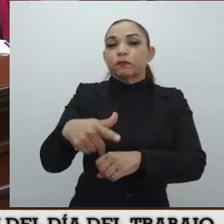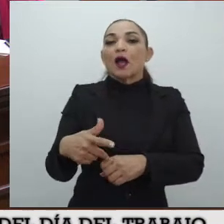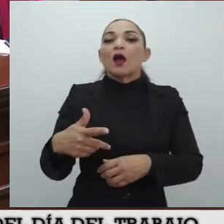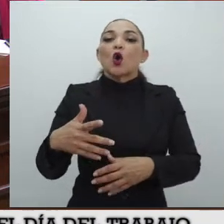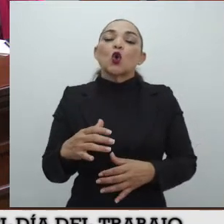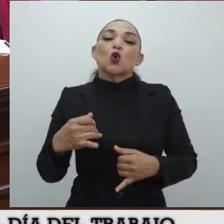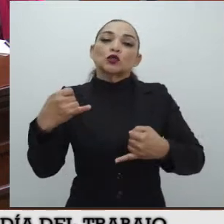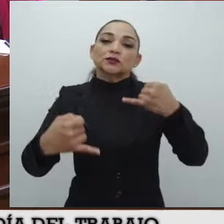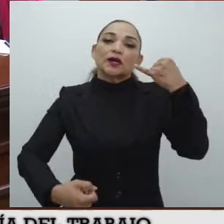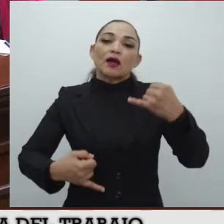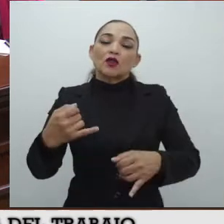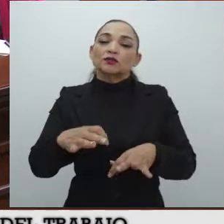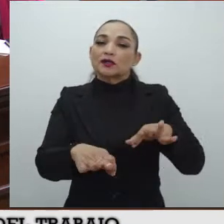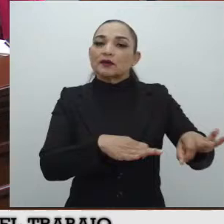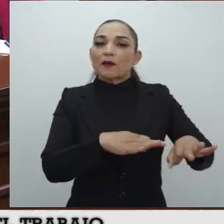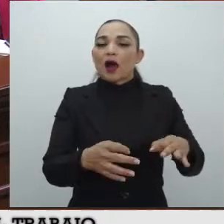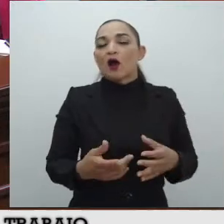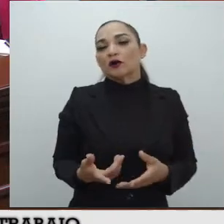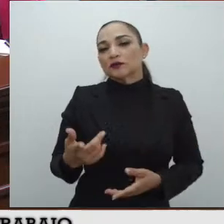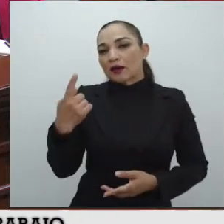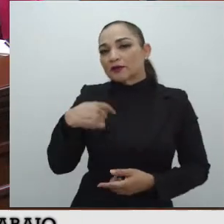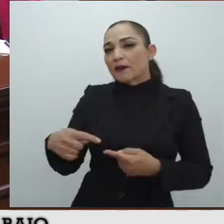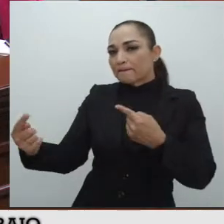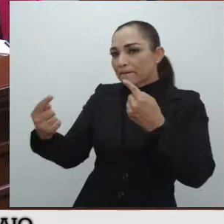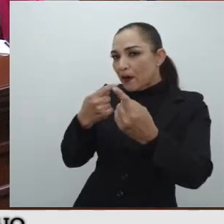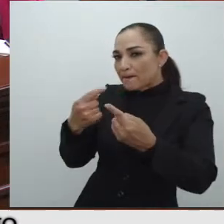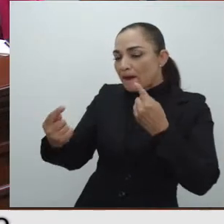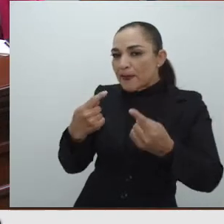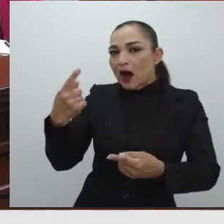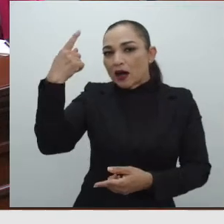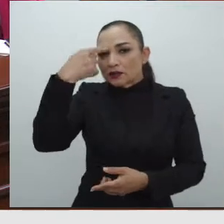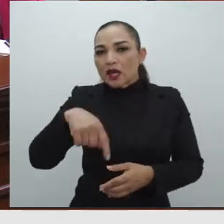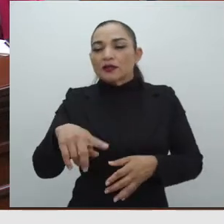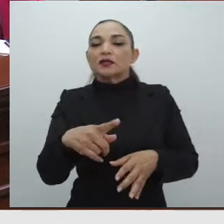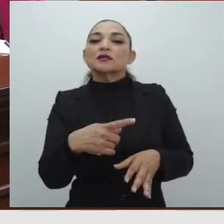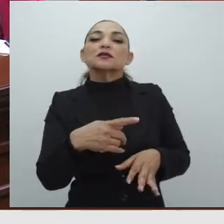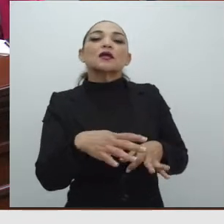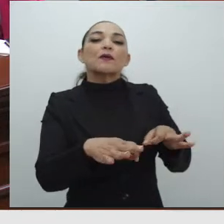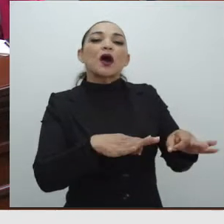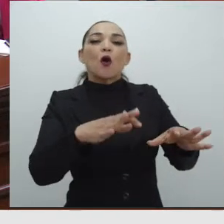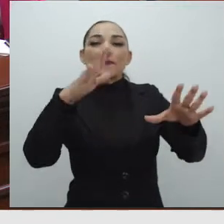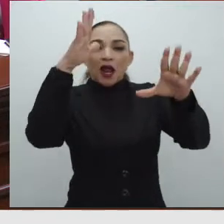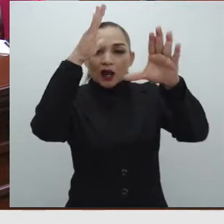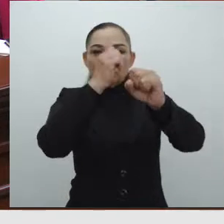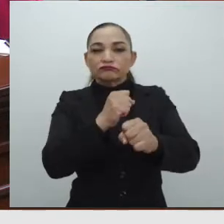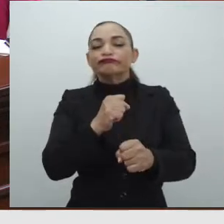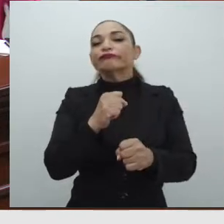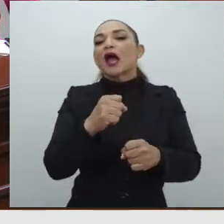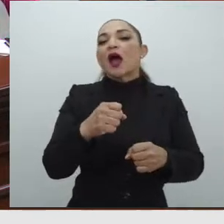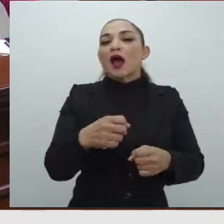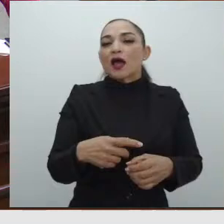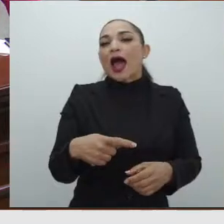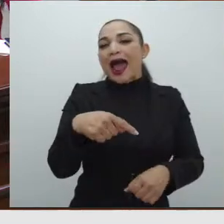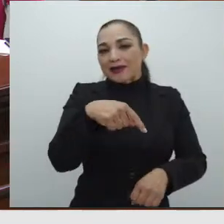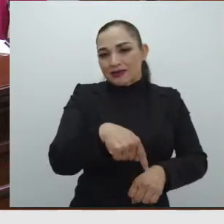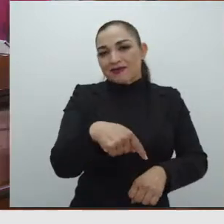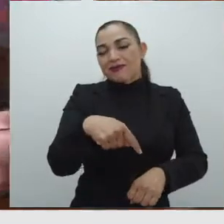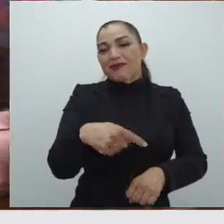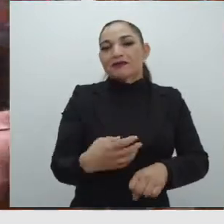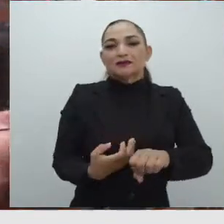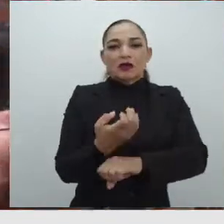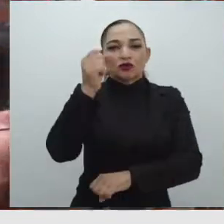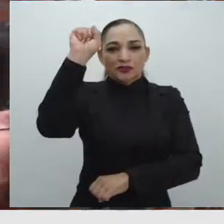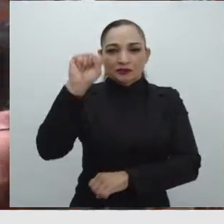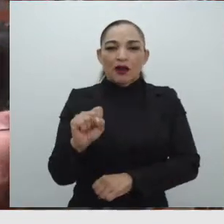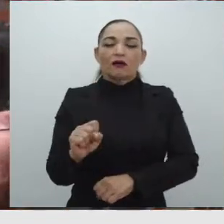Federal de Conciliación y Registro Laboral y los centros de conciliación a nivel local. Se